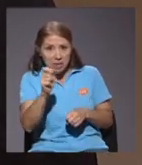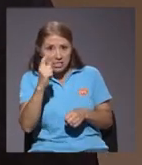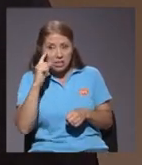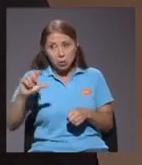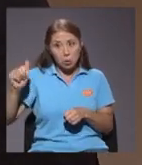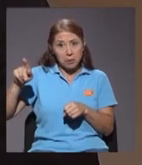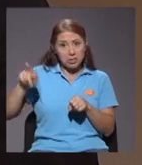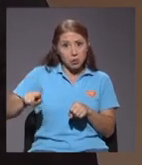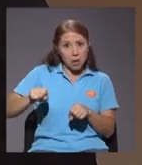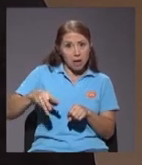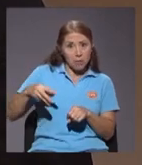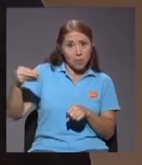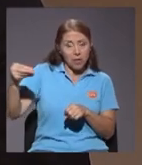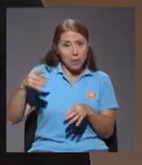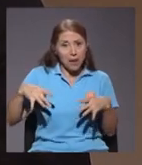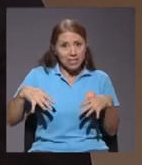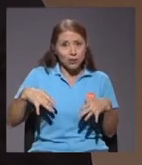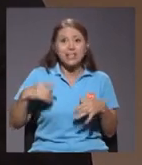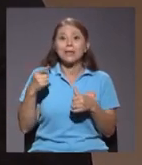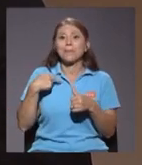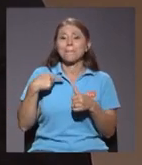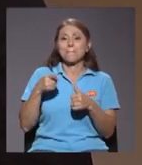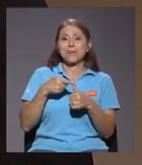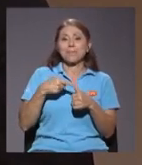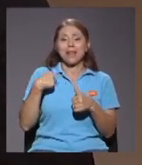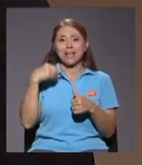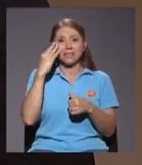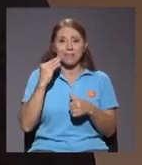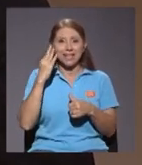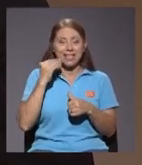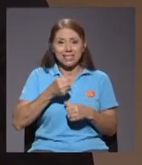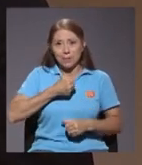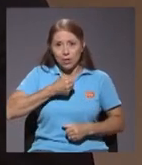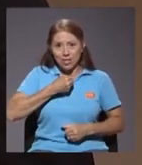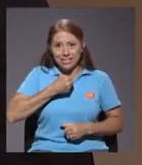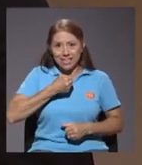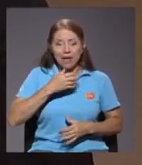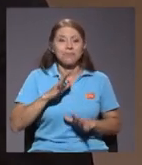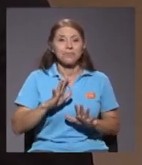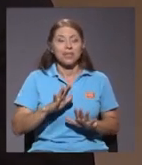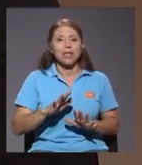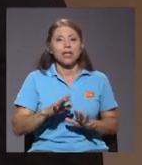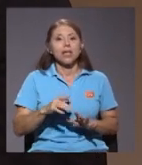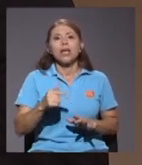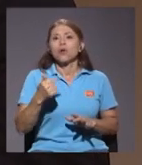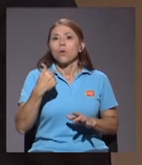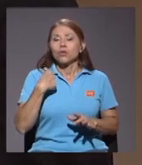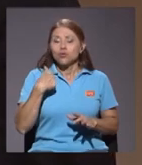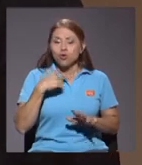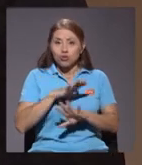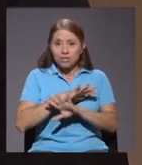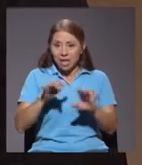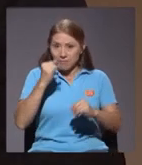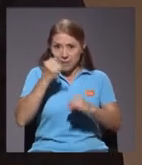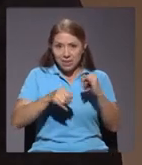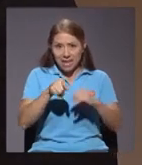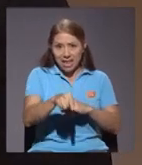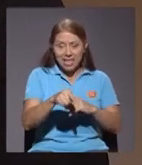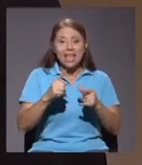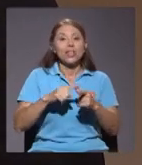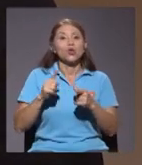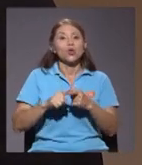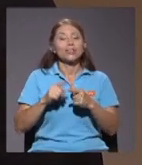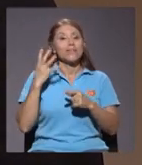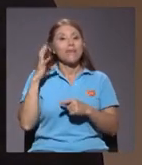vacaciones por tres meses tuve mi primera experiencia periodística como tal y salí de ahí y fue cuando monumental compró